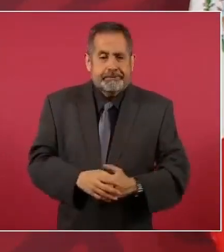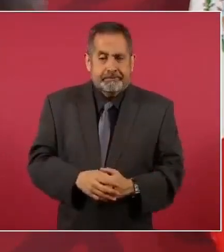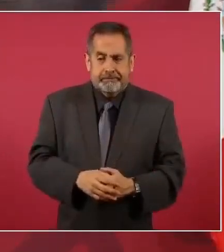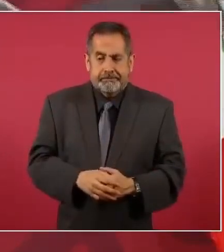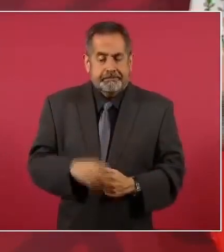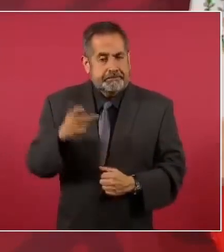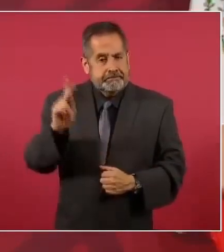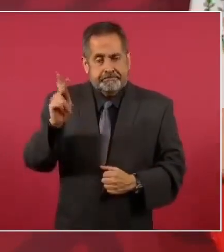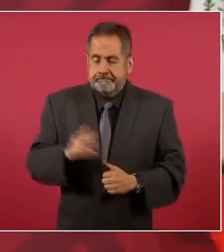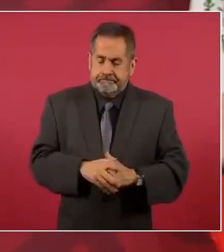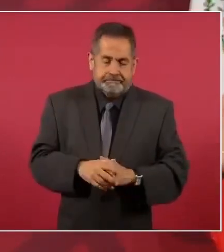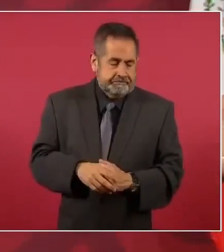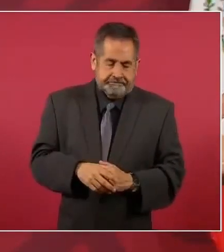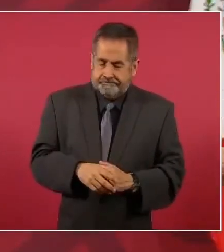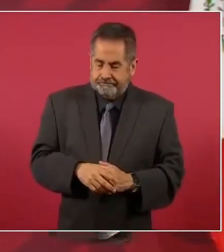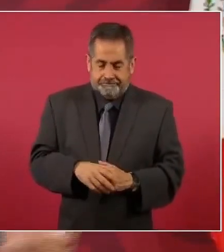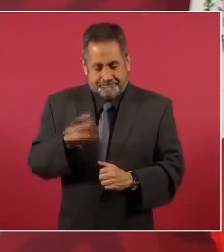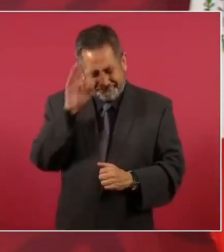esto en grande.